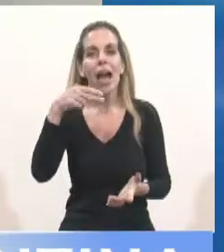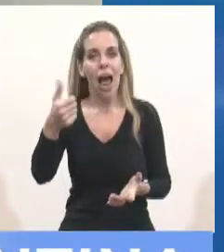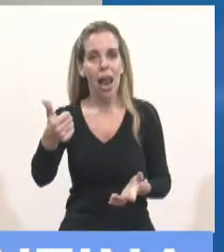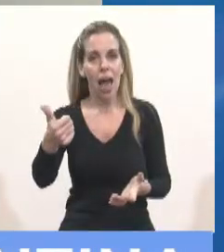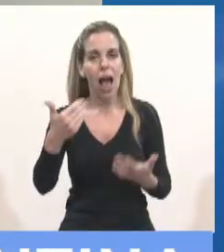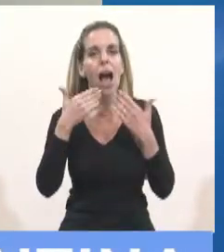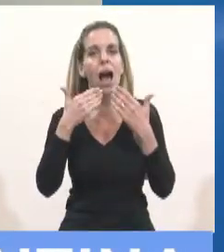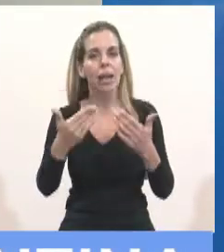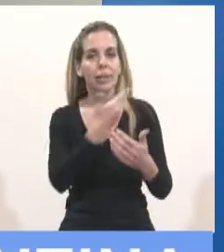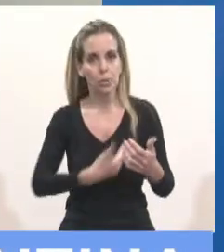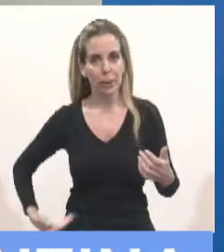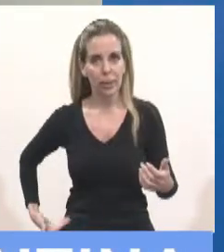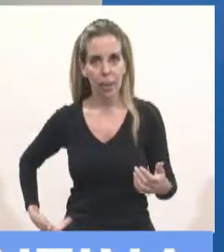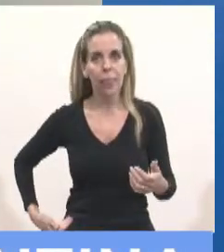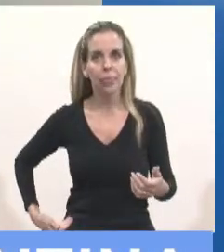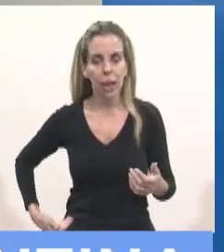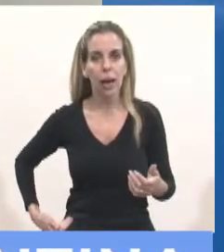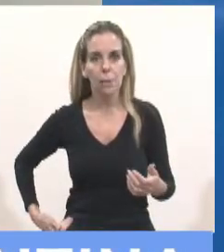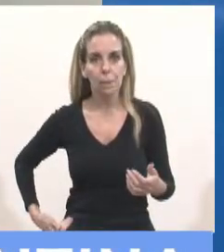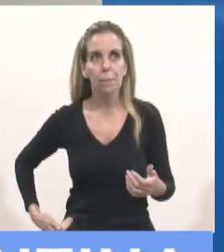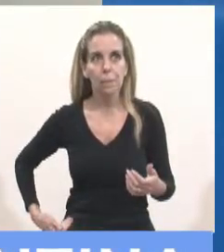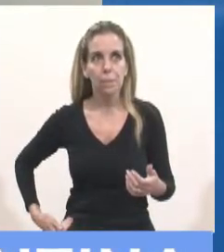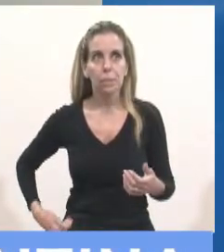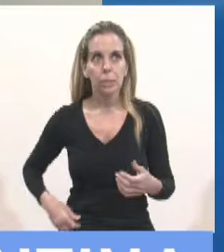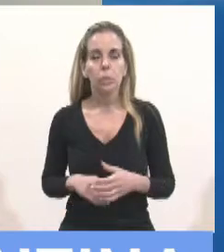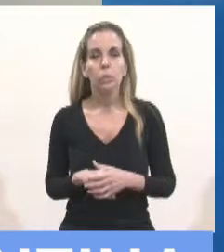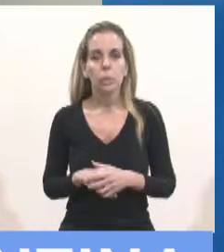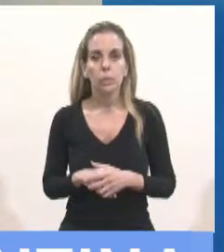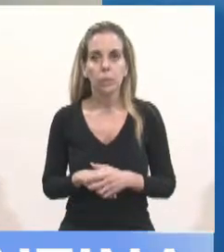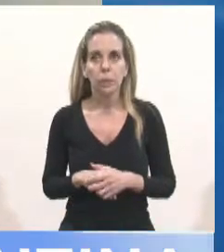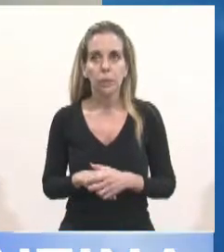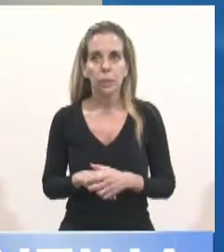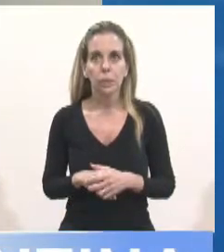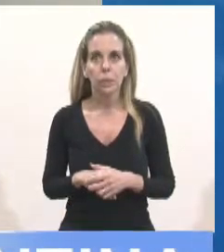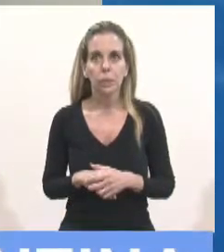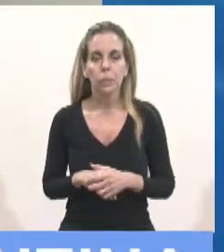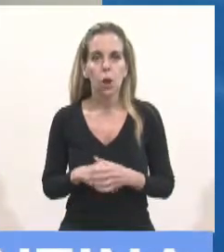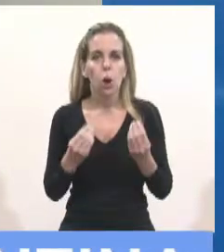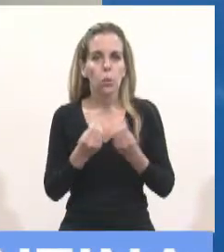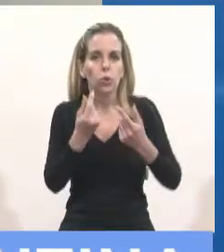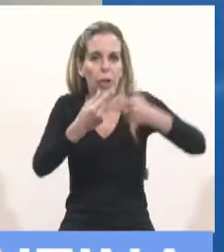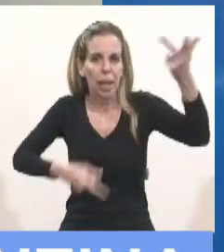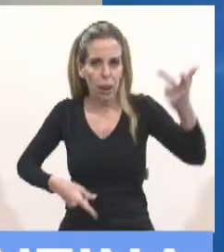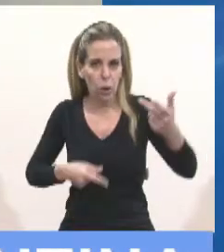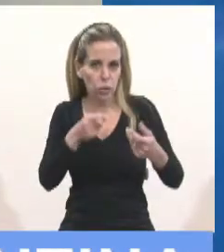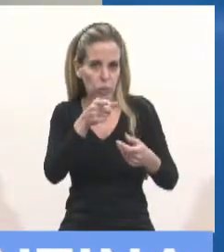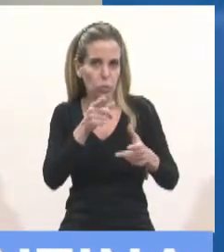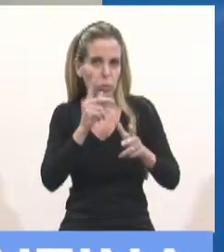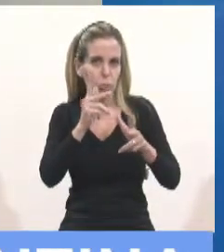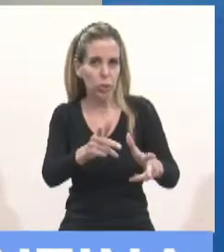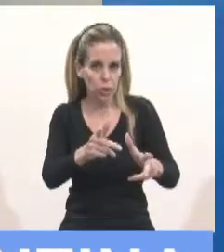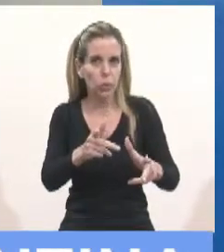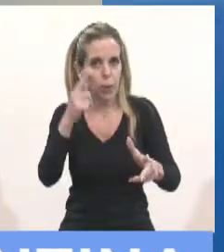presidenta. Yo estaba reflexionando, coincido con muchas de las cosas que se han señalado, y